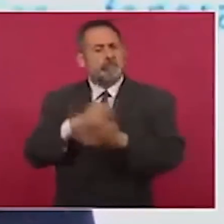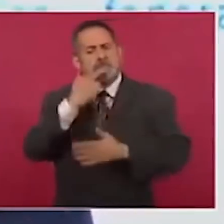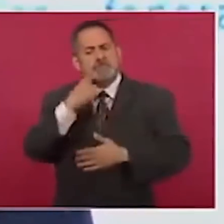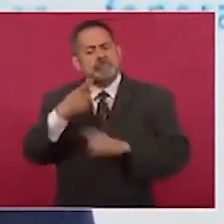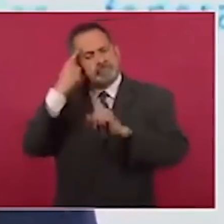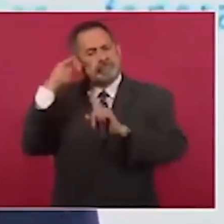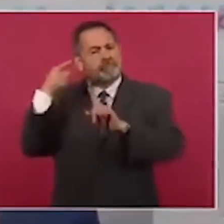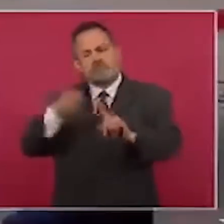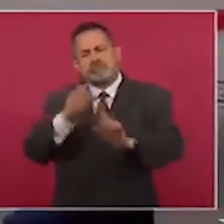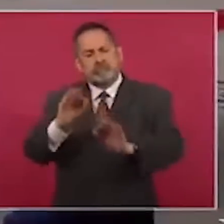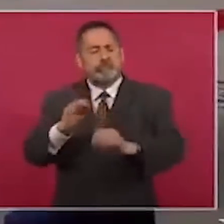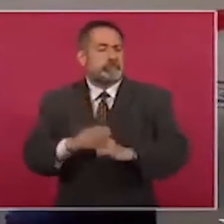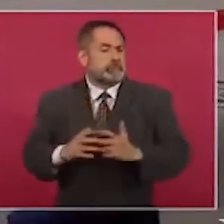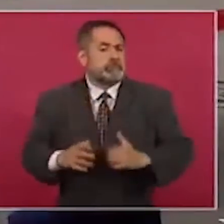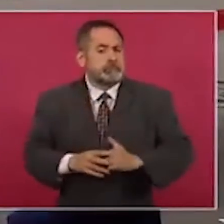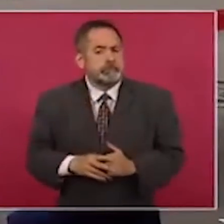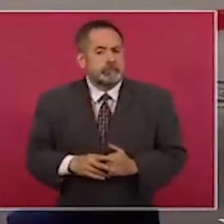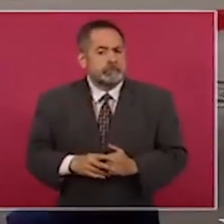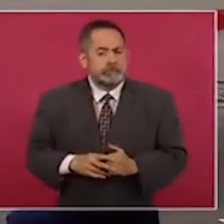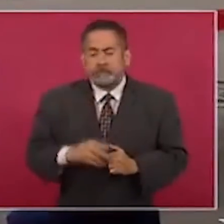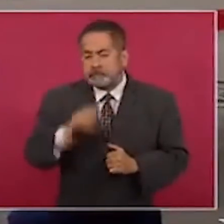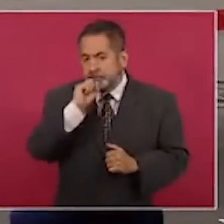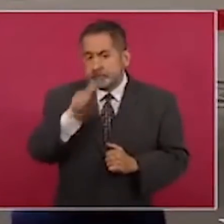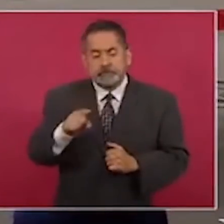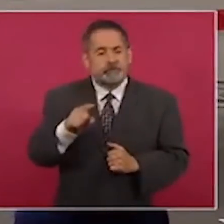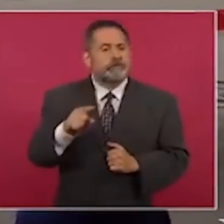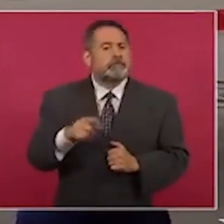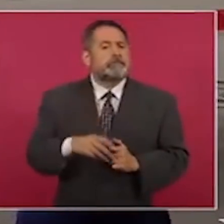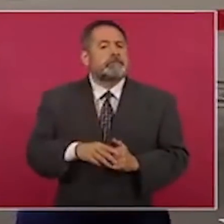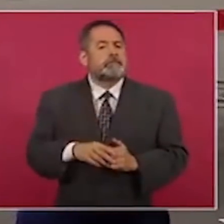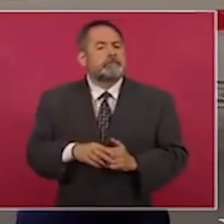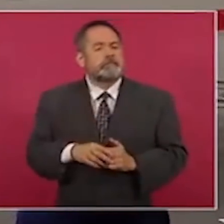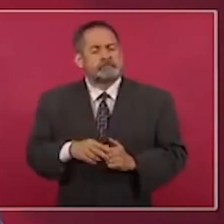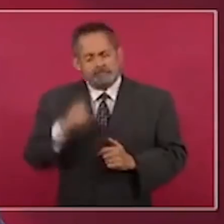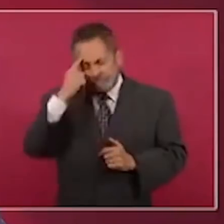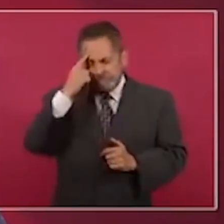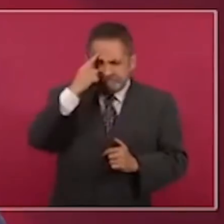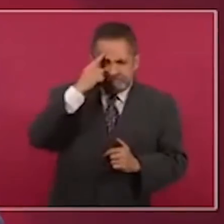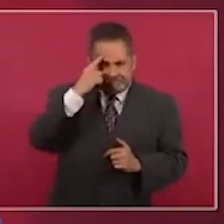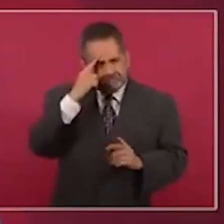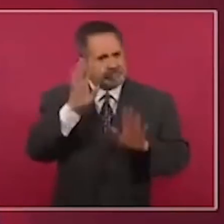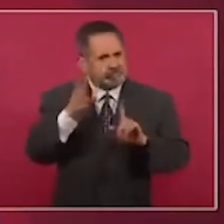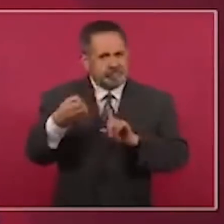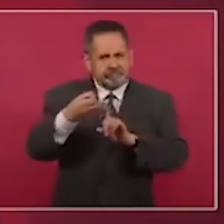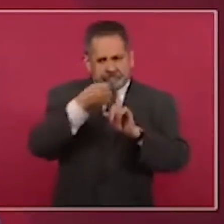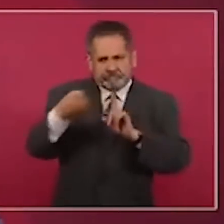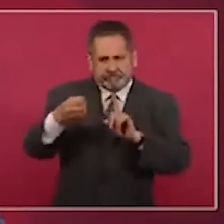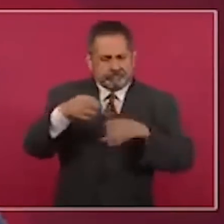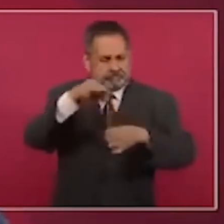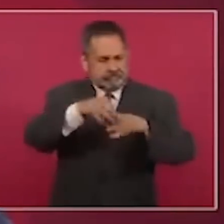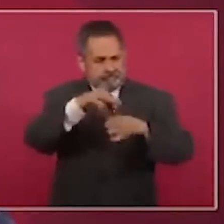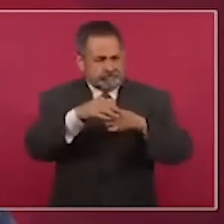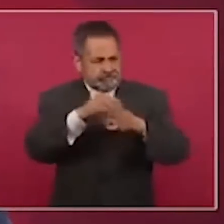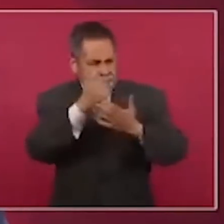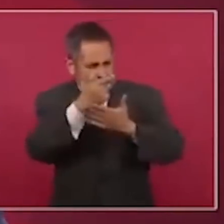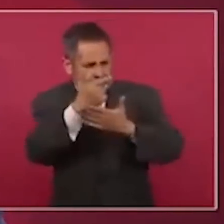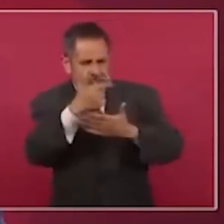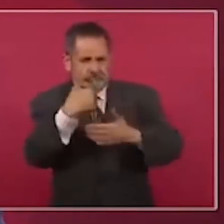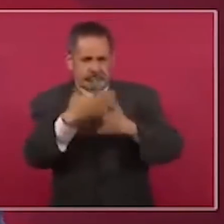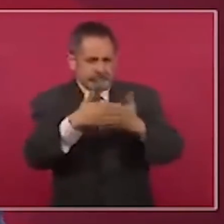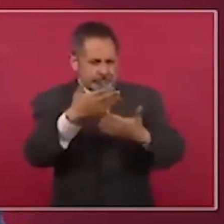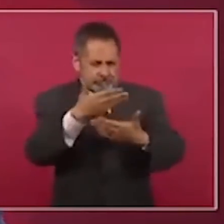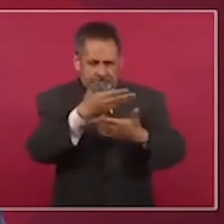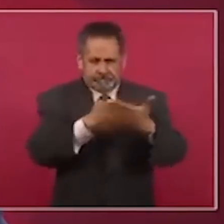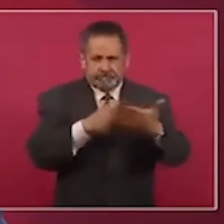este objetivo. Y en ese sentido, para darle coherencia al proceso electoral, darle coherencia a esta